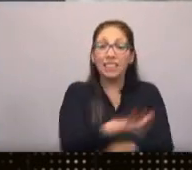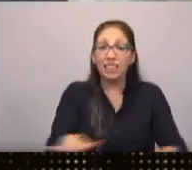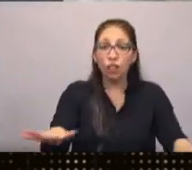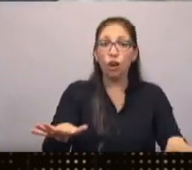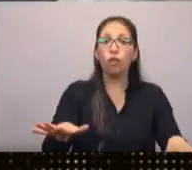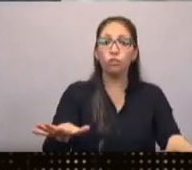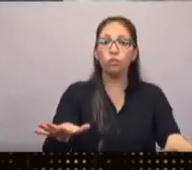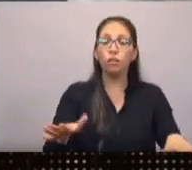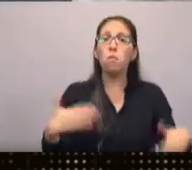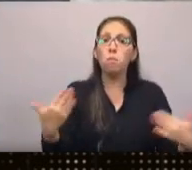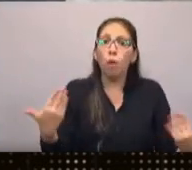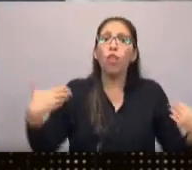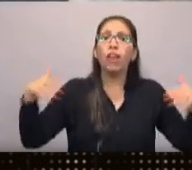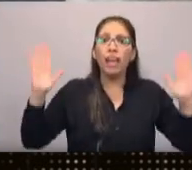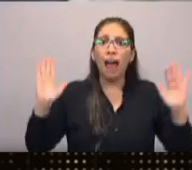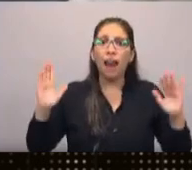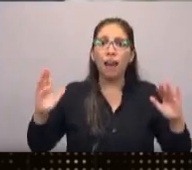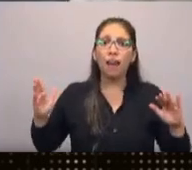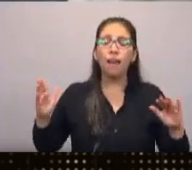la provincia que pueden